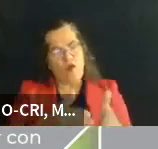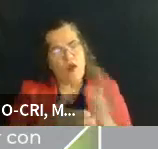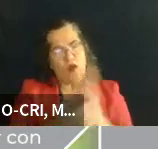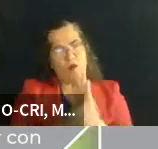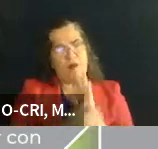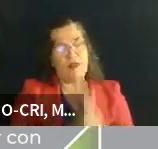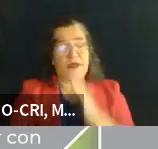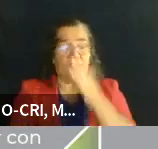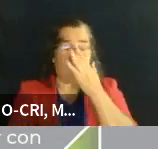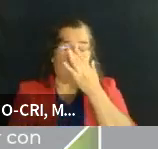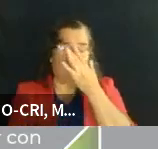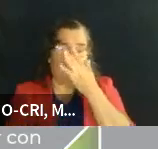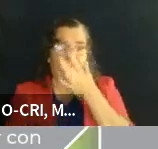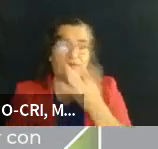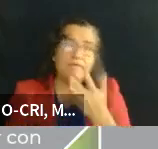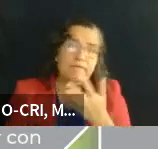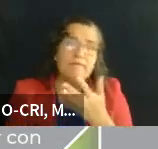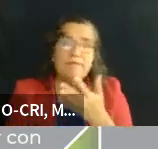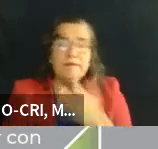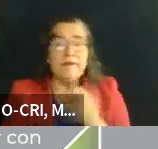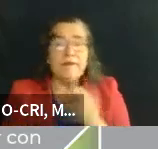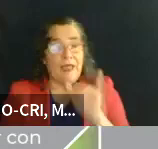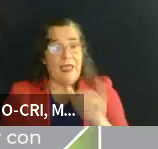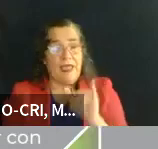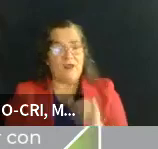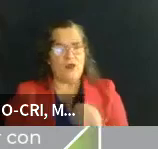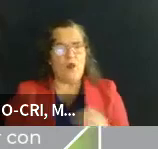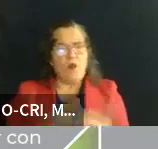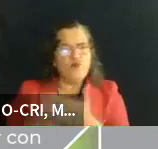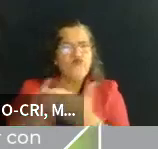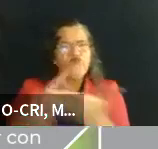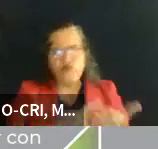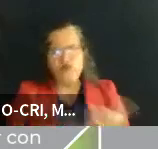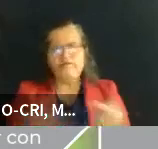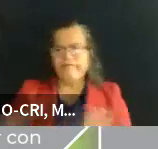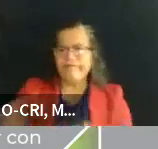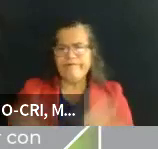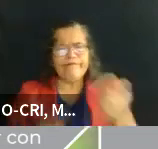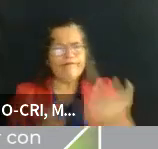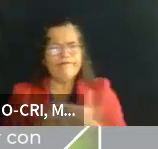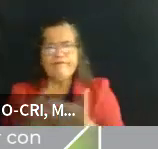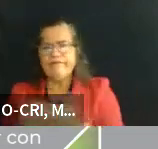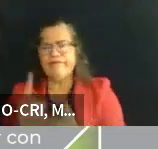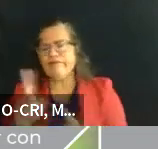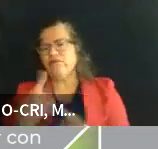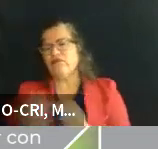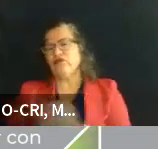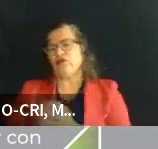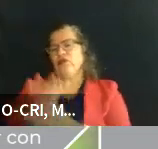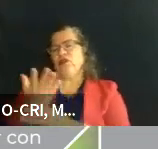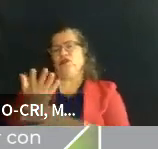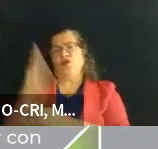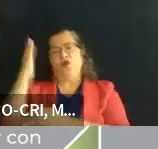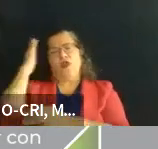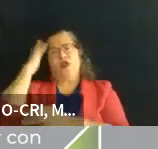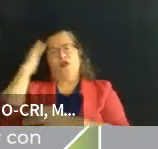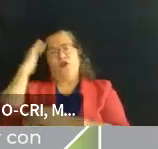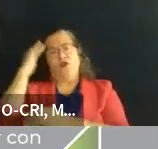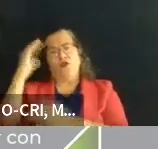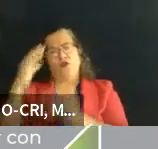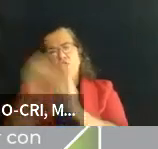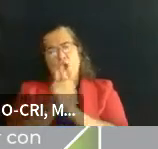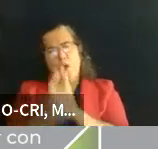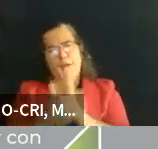esto genera una cantidad de discusiones asociadas a de dónde surge la noción de competencias, ¿no? Y esta cuestión de